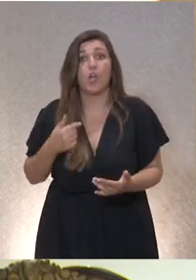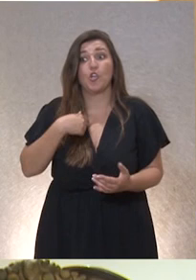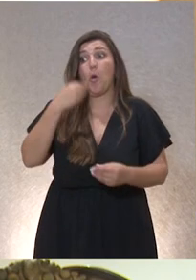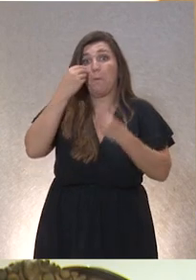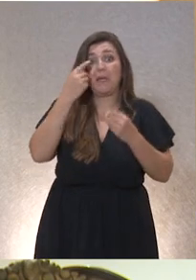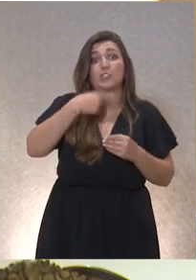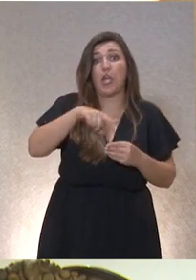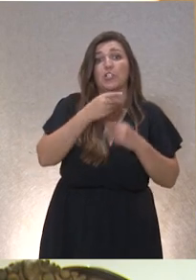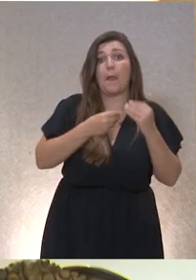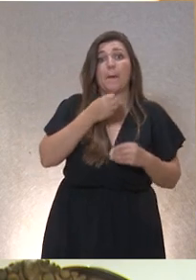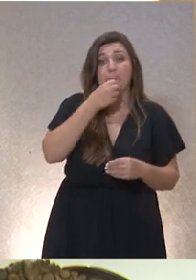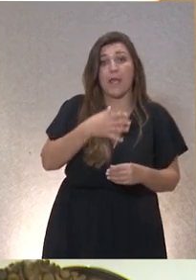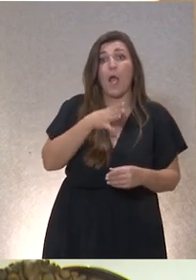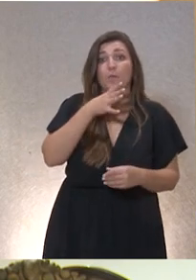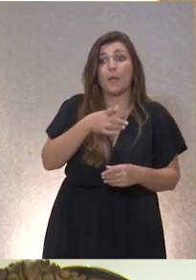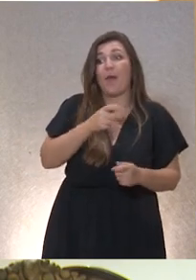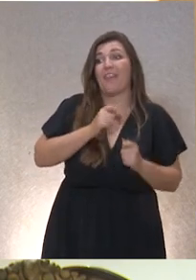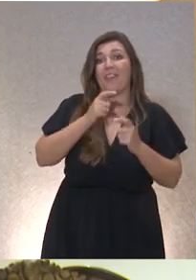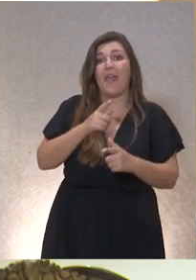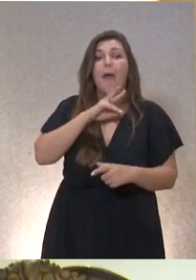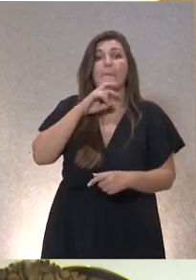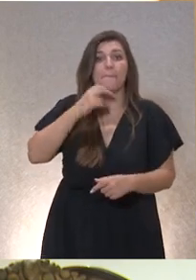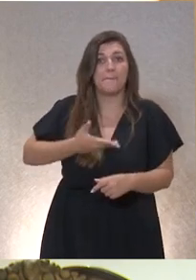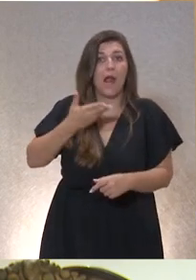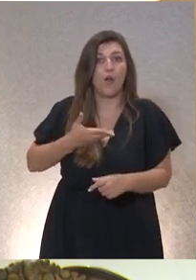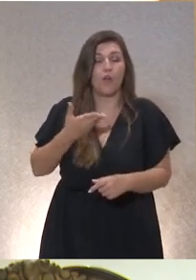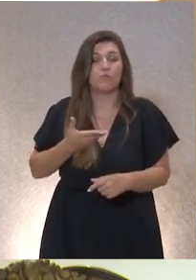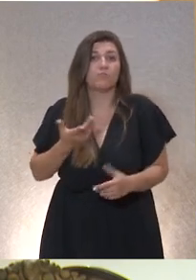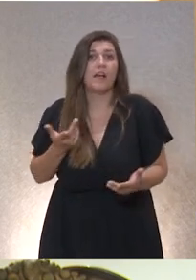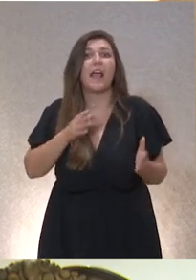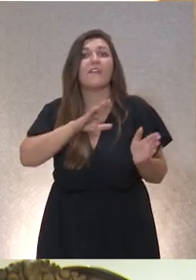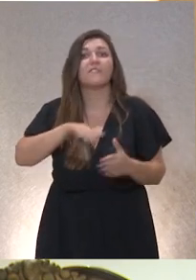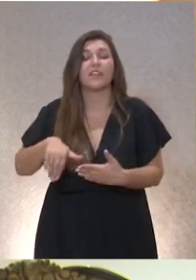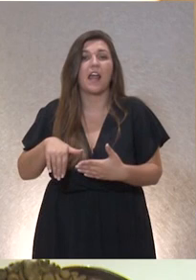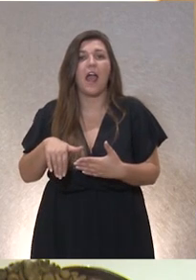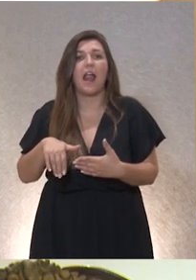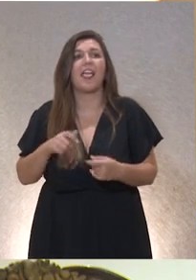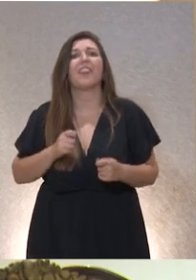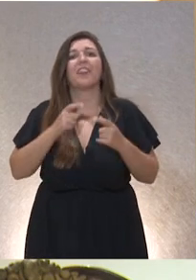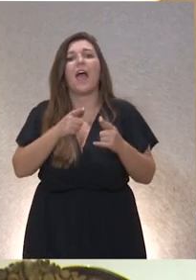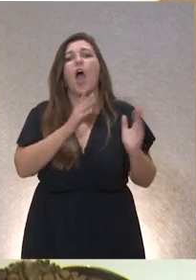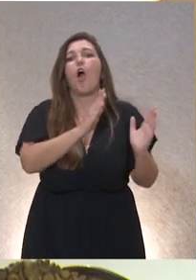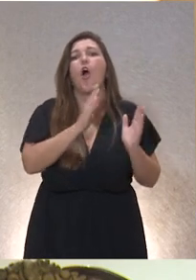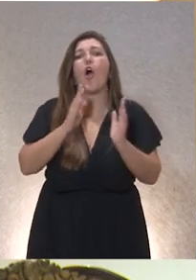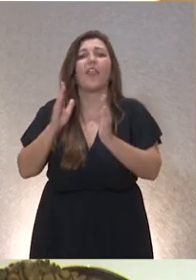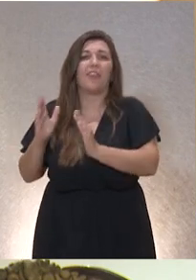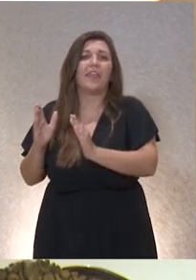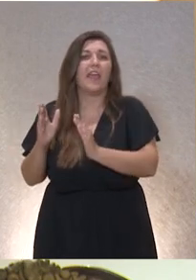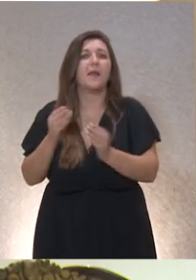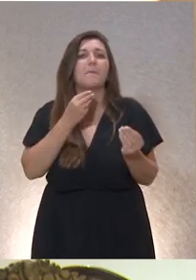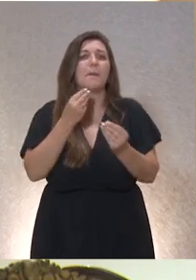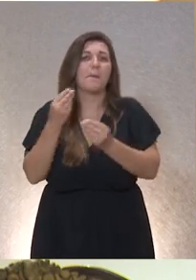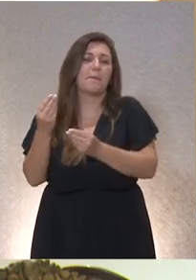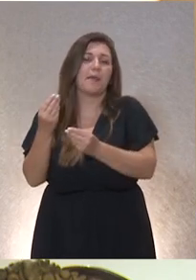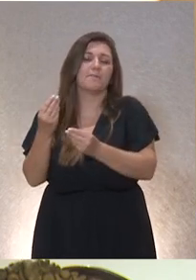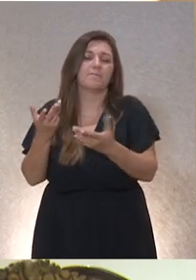porque además dan valor a la verificación y contribuirán a un nuevo orden menos tóxico que el